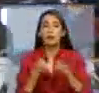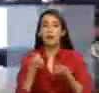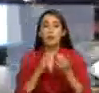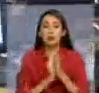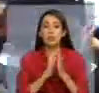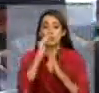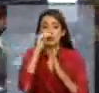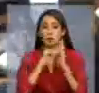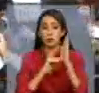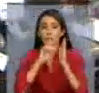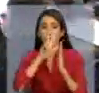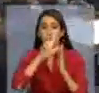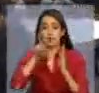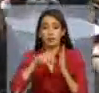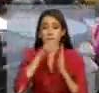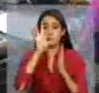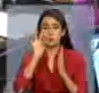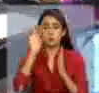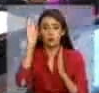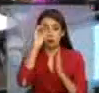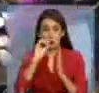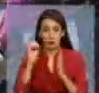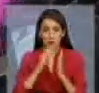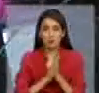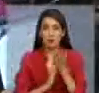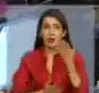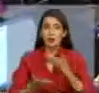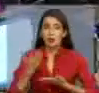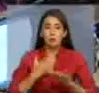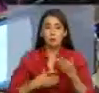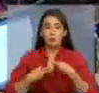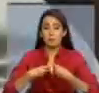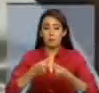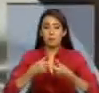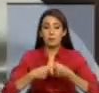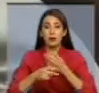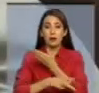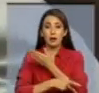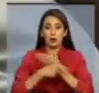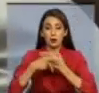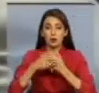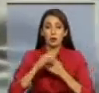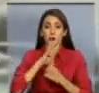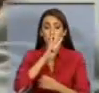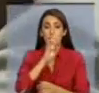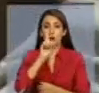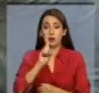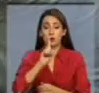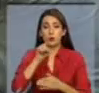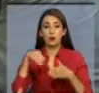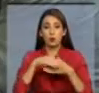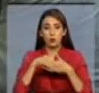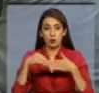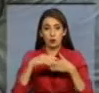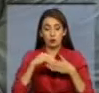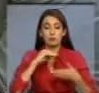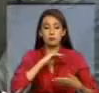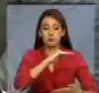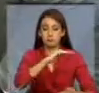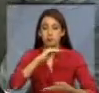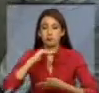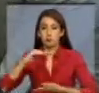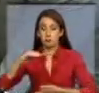reduce a 3.9% y se calcula un precio de petróleo de 41 dólares con 92 centavos el